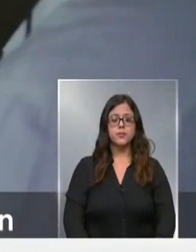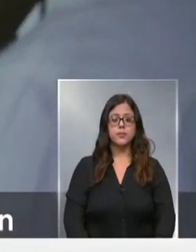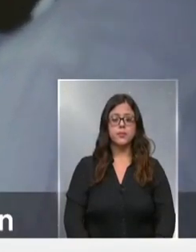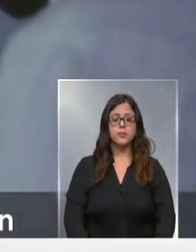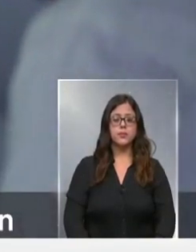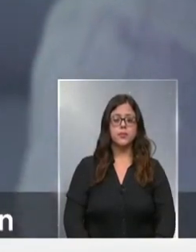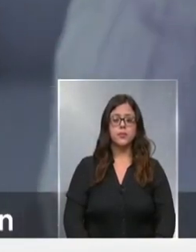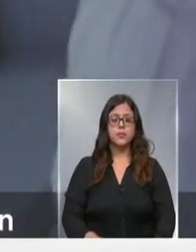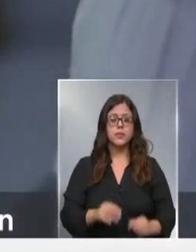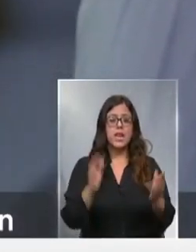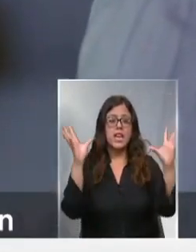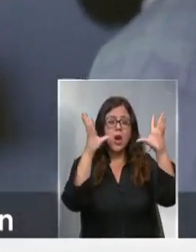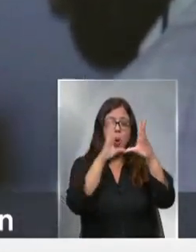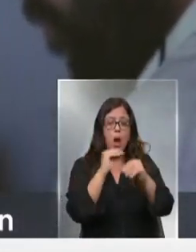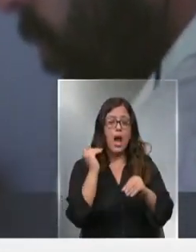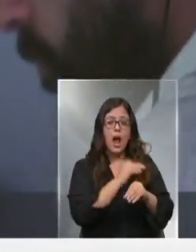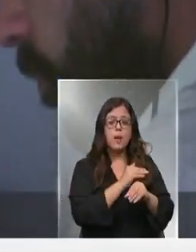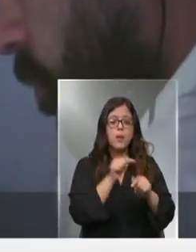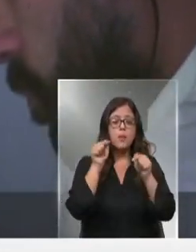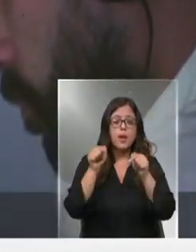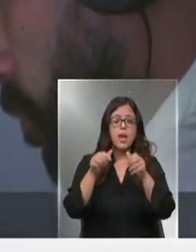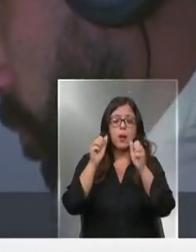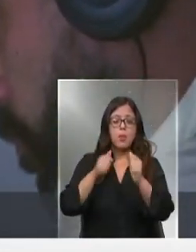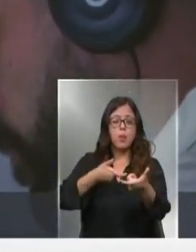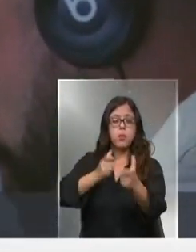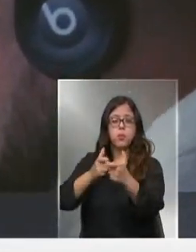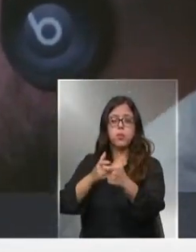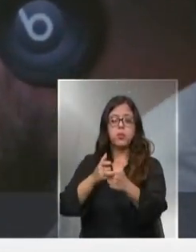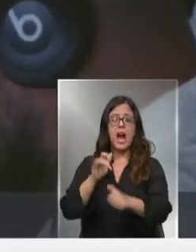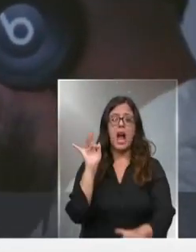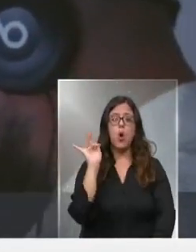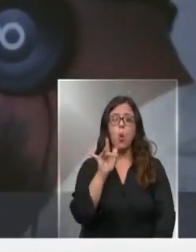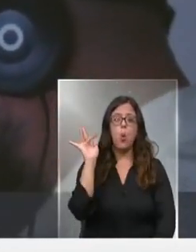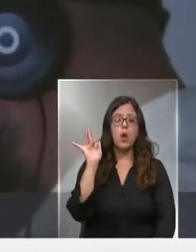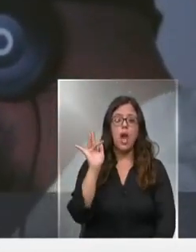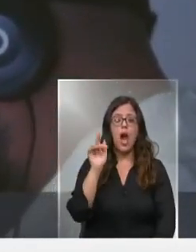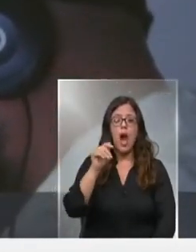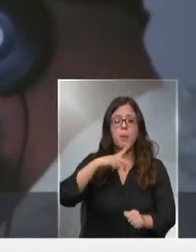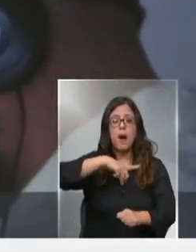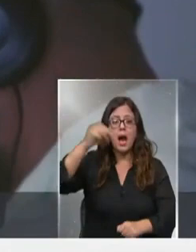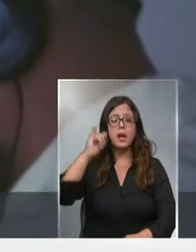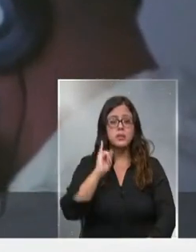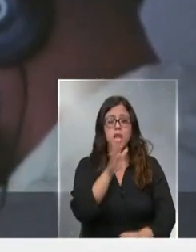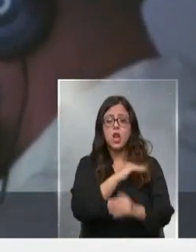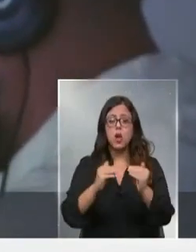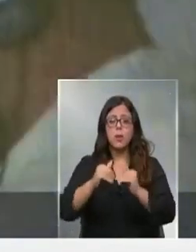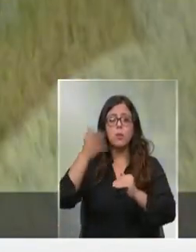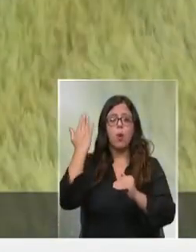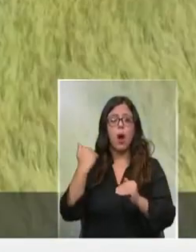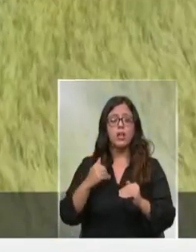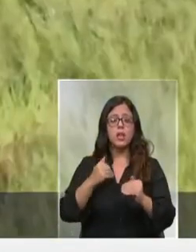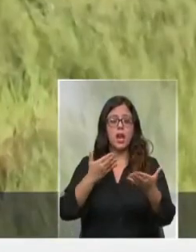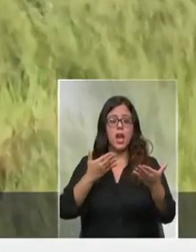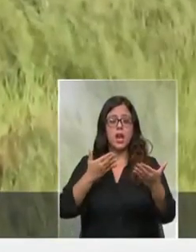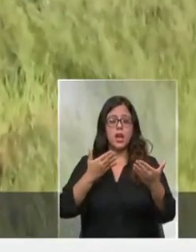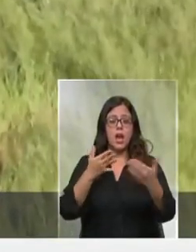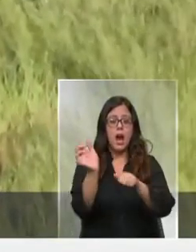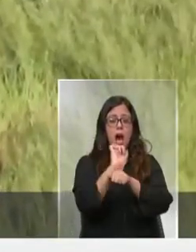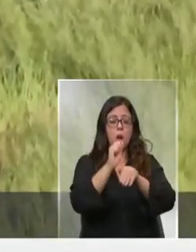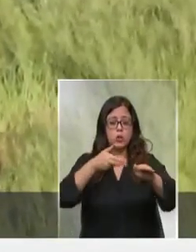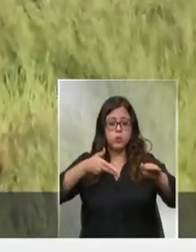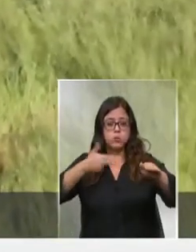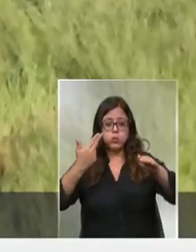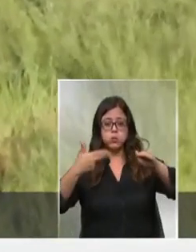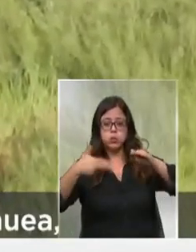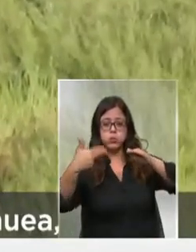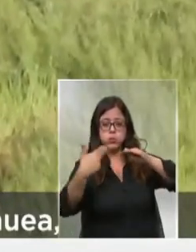Que se oscurezca rápido para que le traigan sus tiros a los culios para que se vayan. Sí, por el último caso lanzaron los neumáticos, ¿no es como pasa?